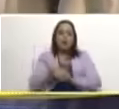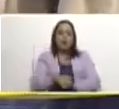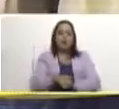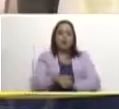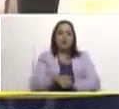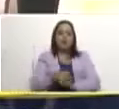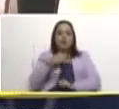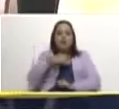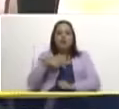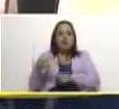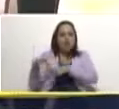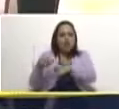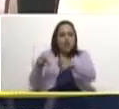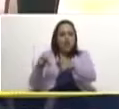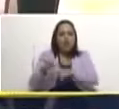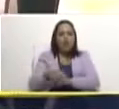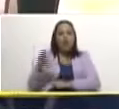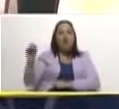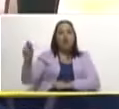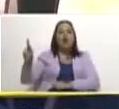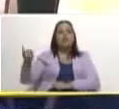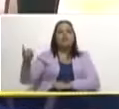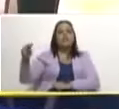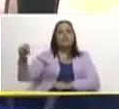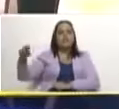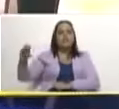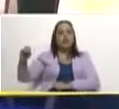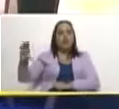nuestro río padre, nuestro río Orinoco.